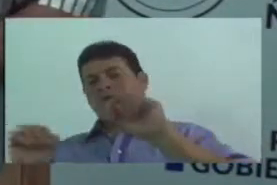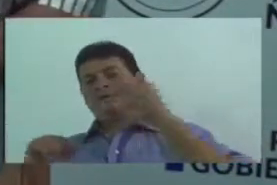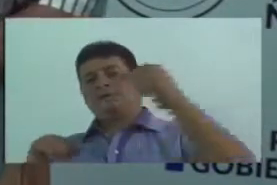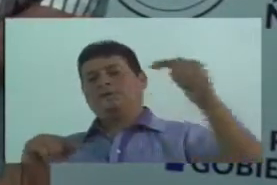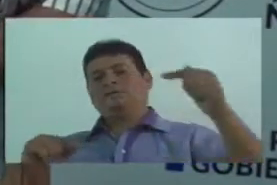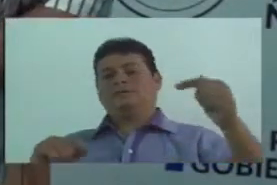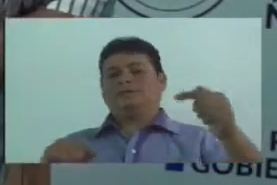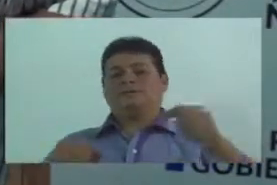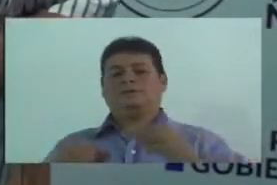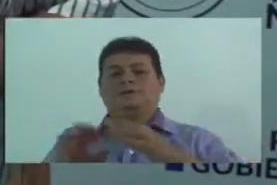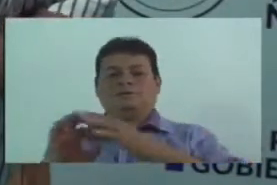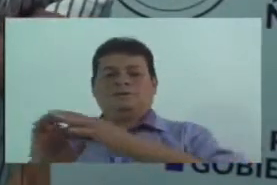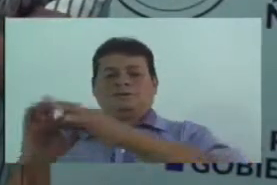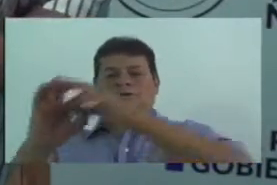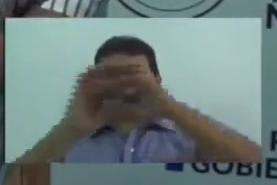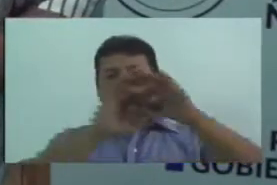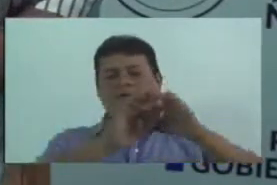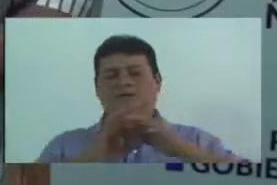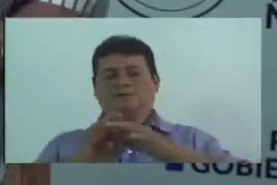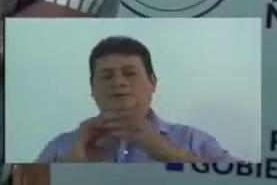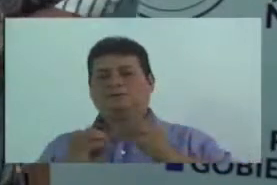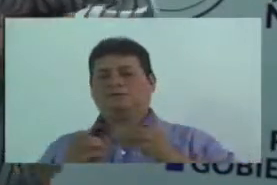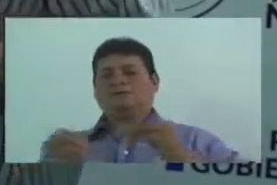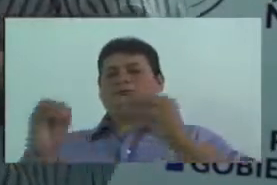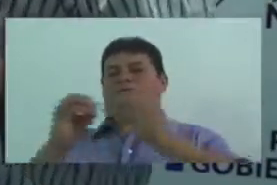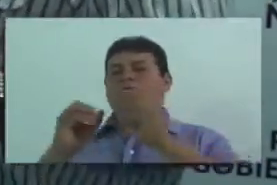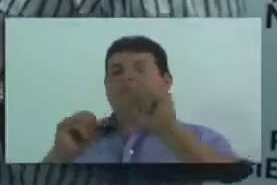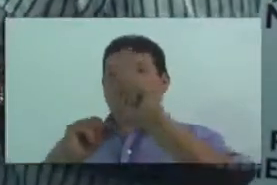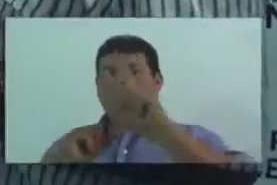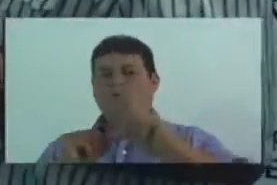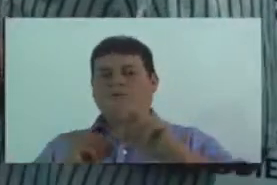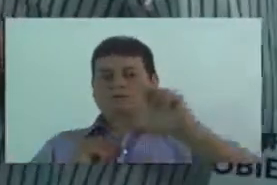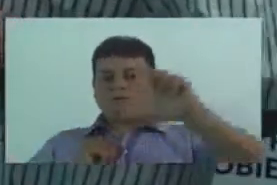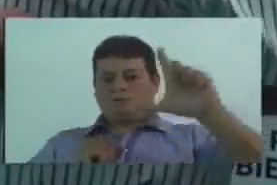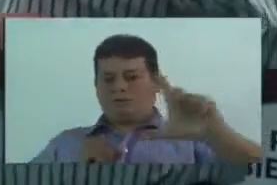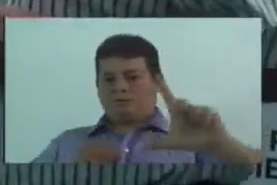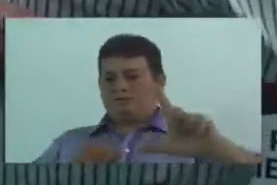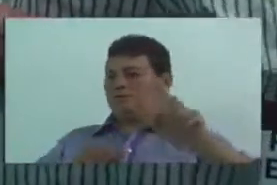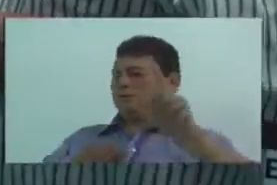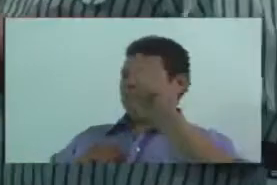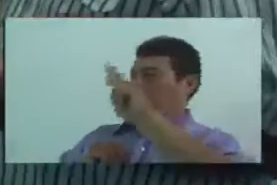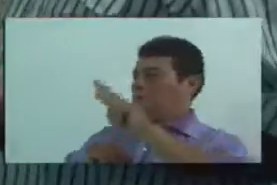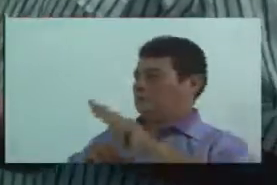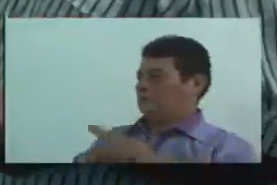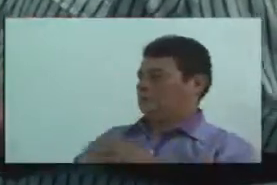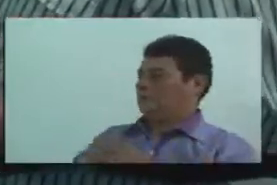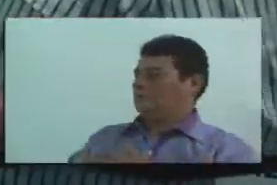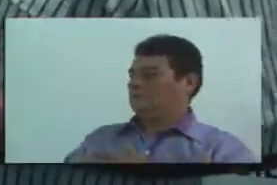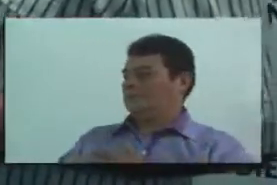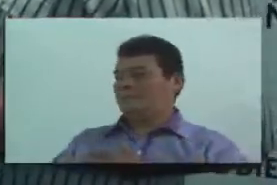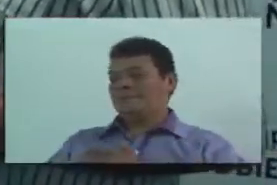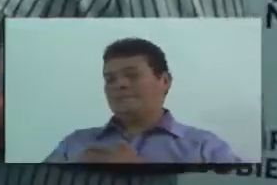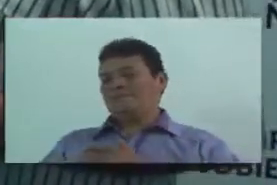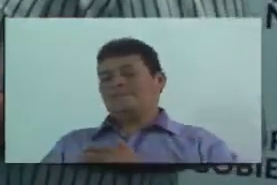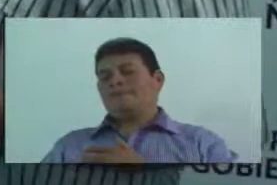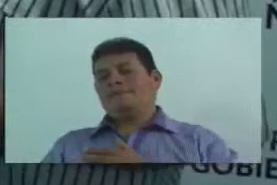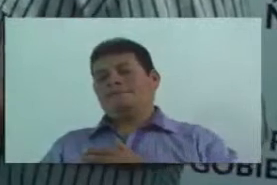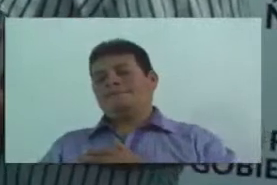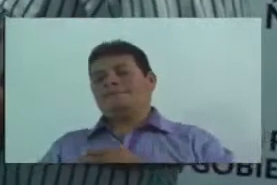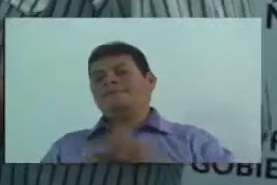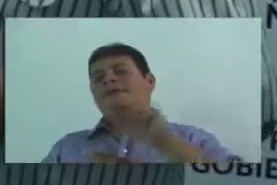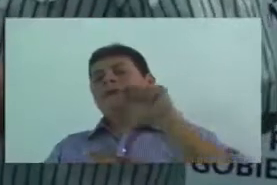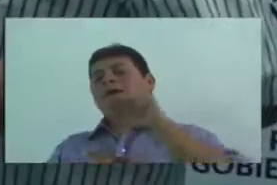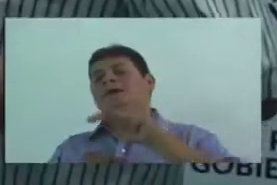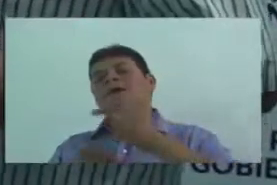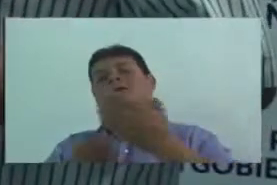el mismo origen. A ese origen lo llamamos vértice. Esto representa un ángulo. A este origen, en